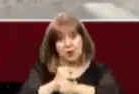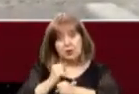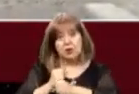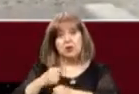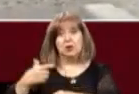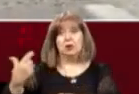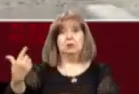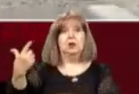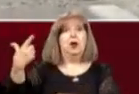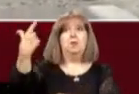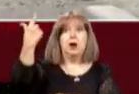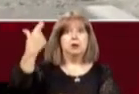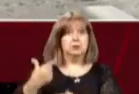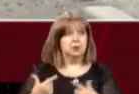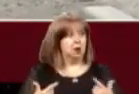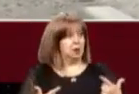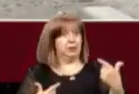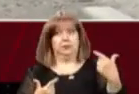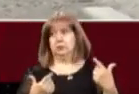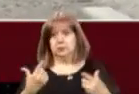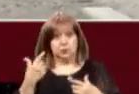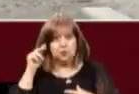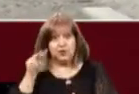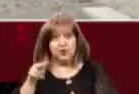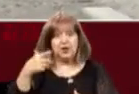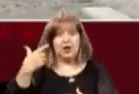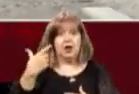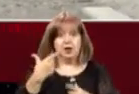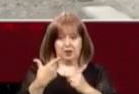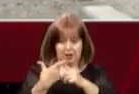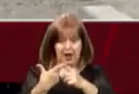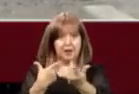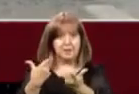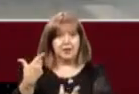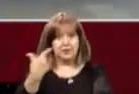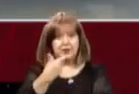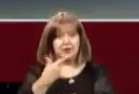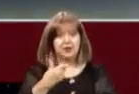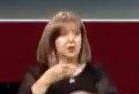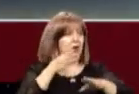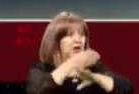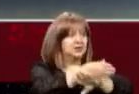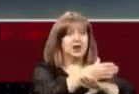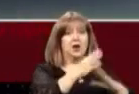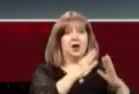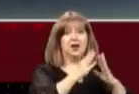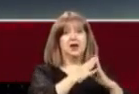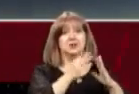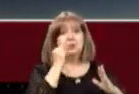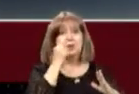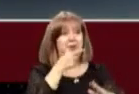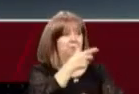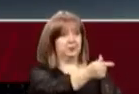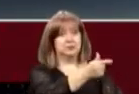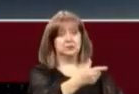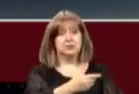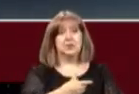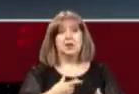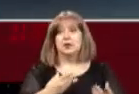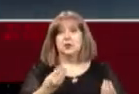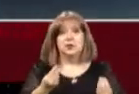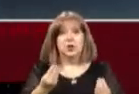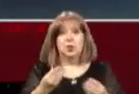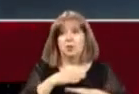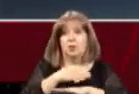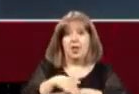casi me matan a mí, a otro chico que se le metieron a la casa estando los padres y todo y lo mataron. Entonces no se puede, ya no se puede ni salir a comprar,